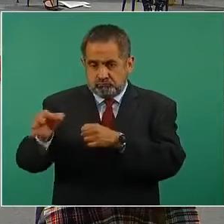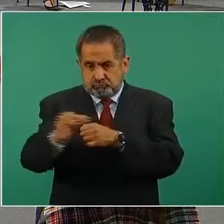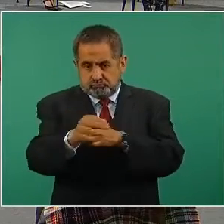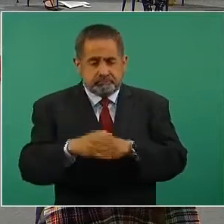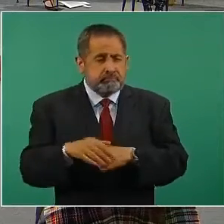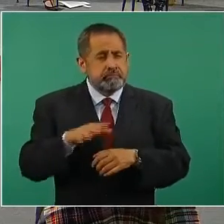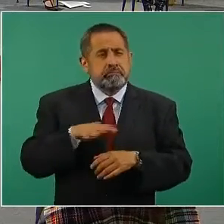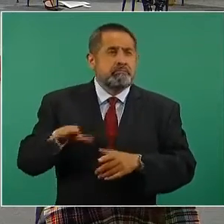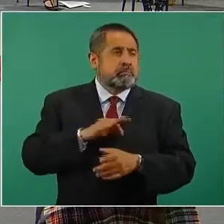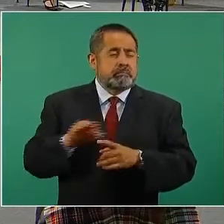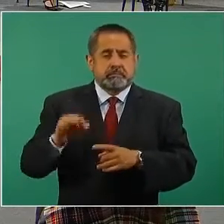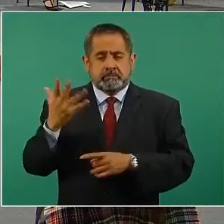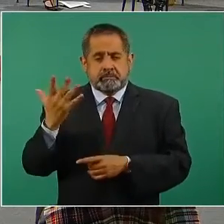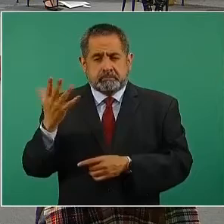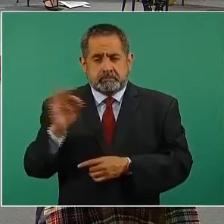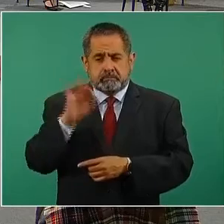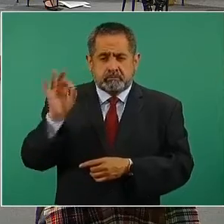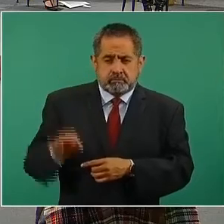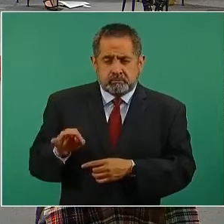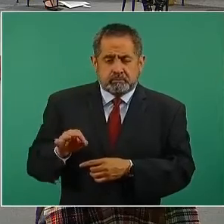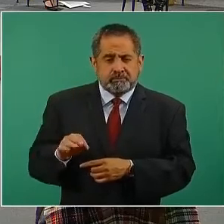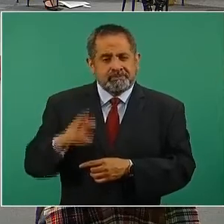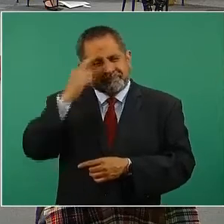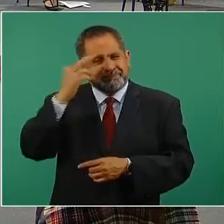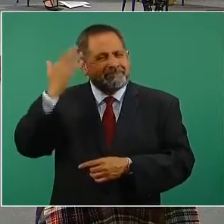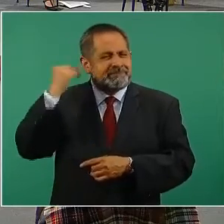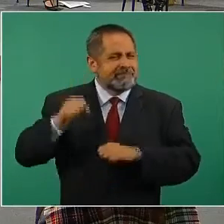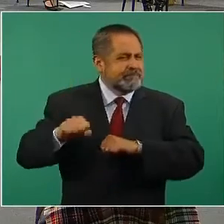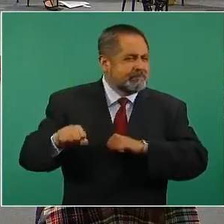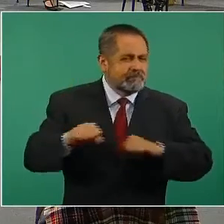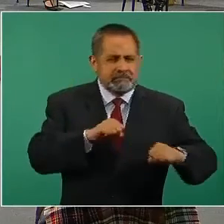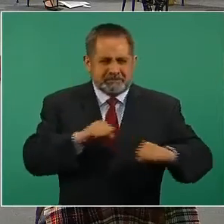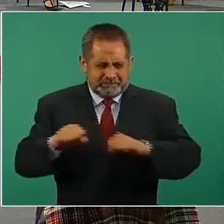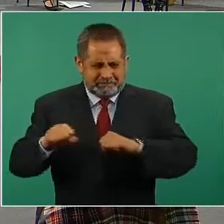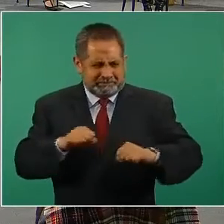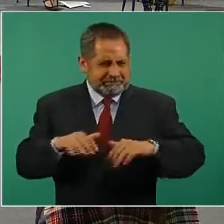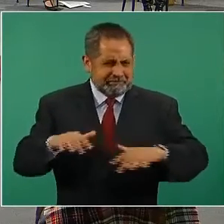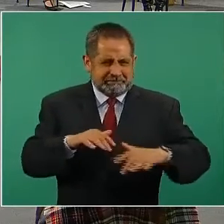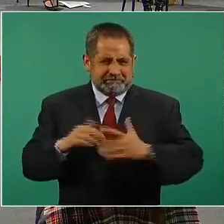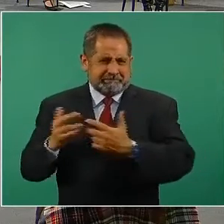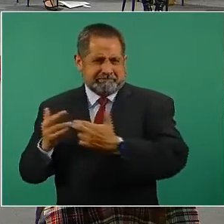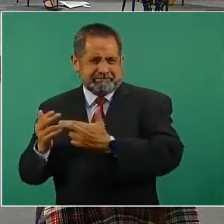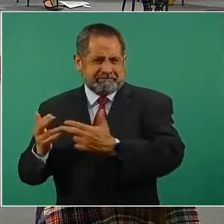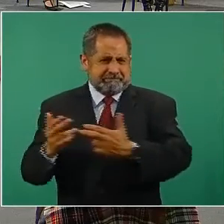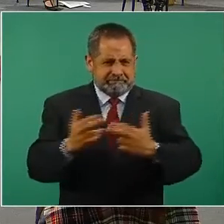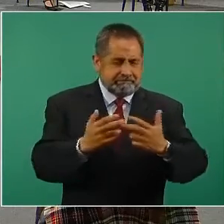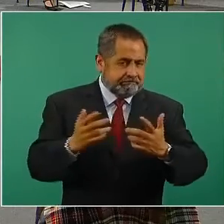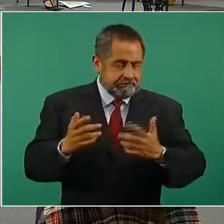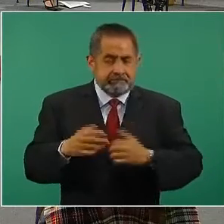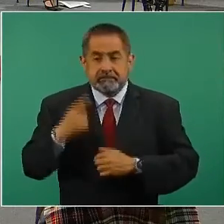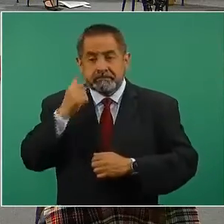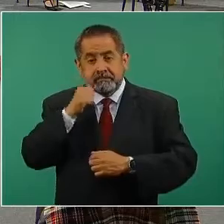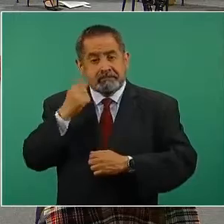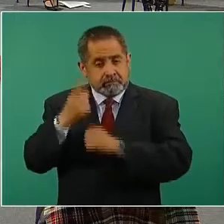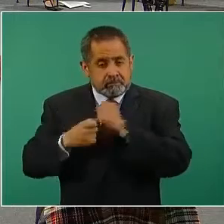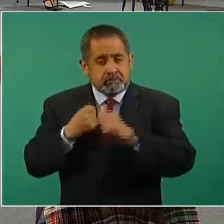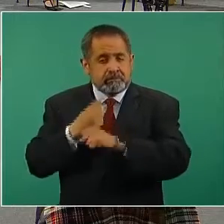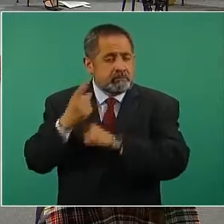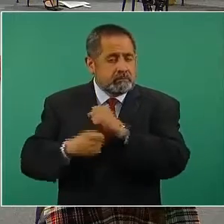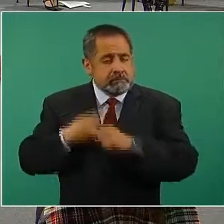del 50% de los sismos que impactan al territorio nacional año con año se dan